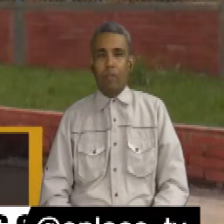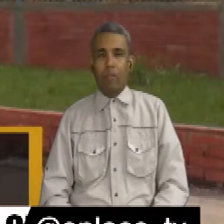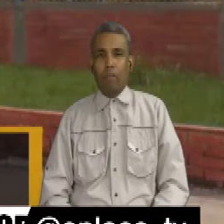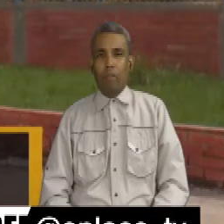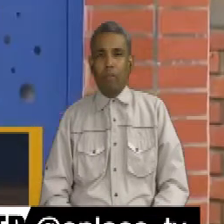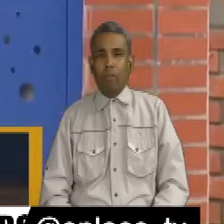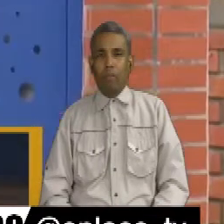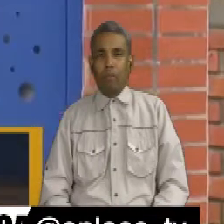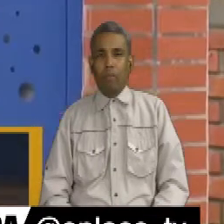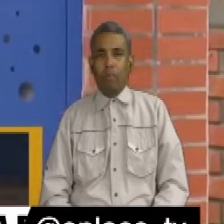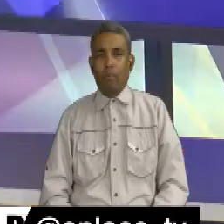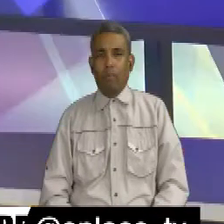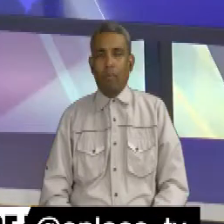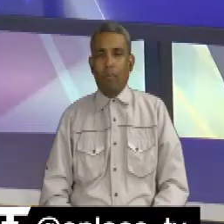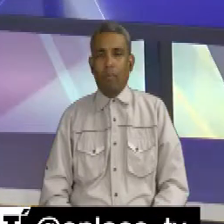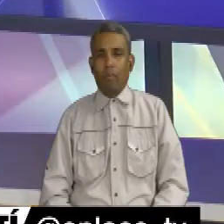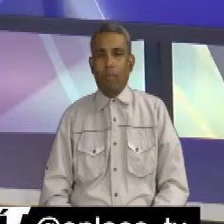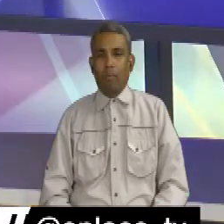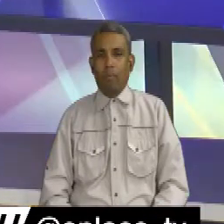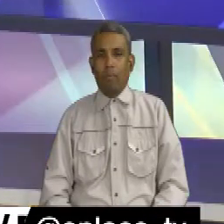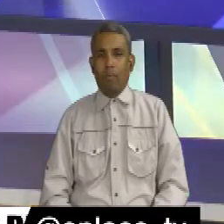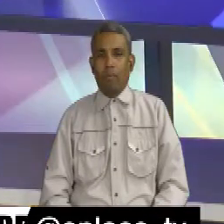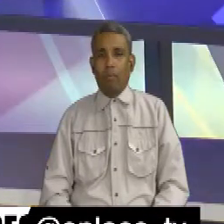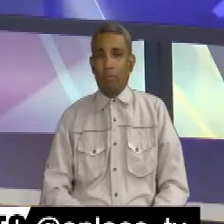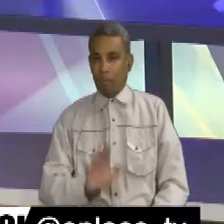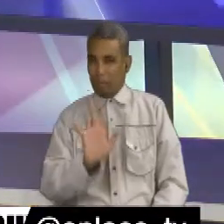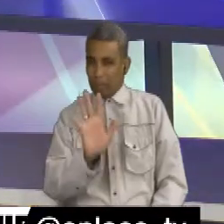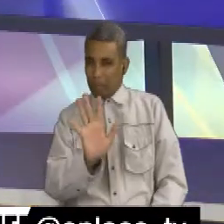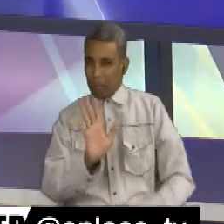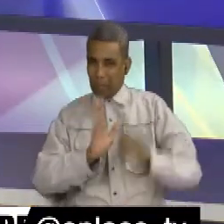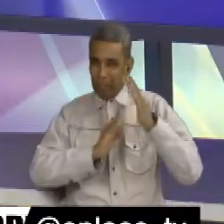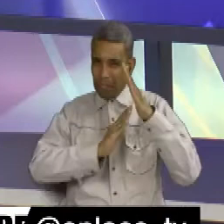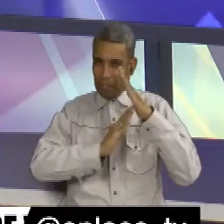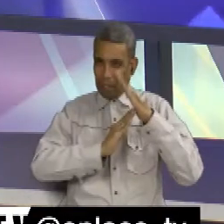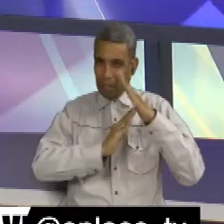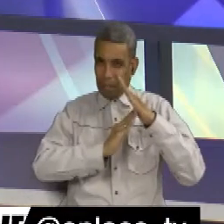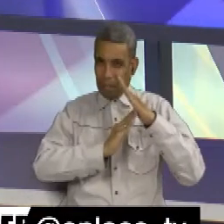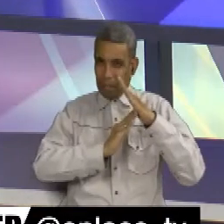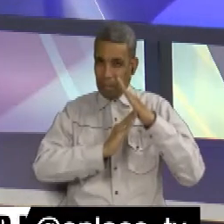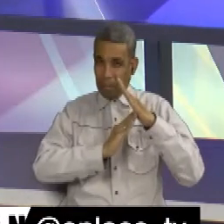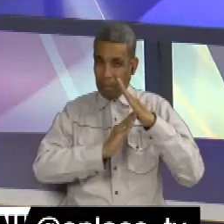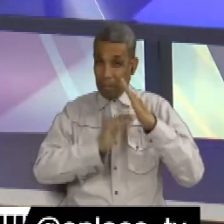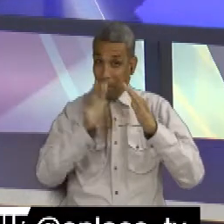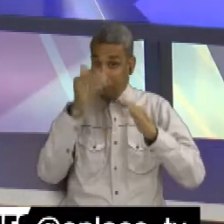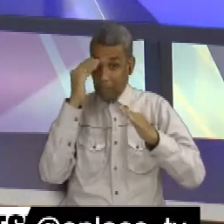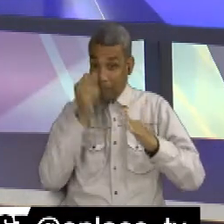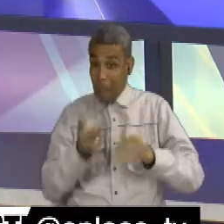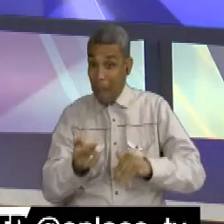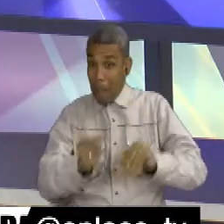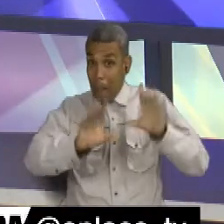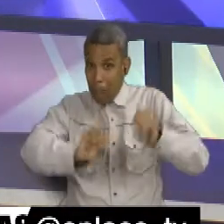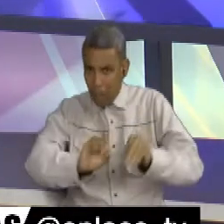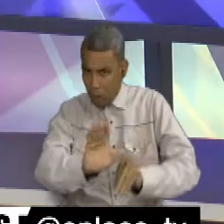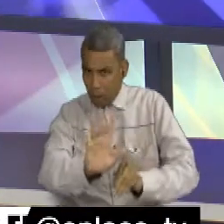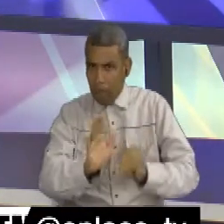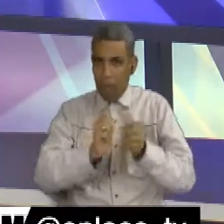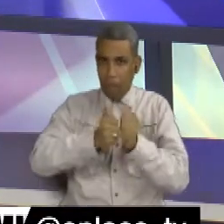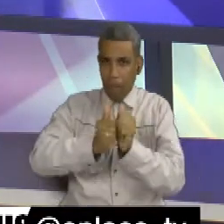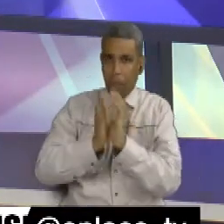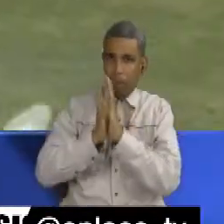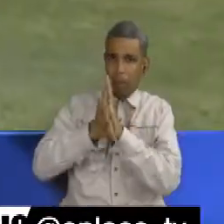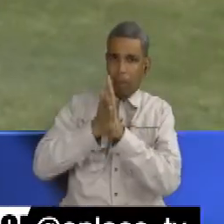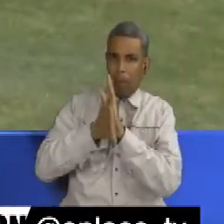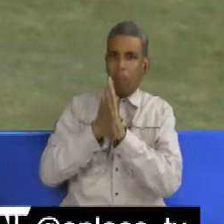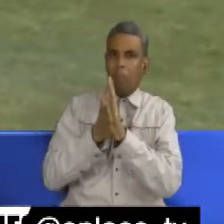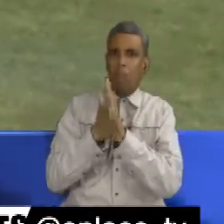Y después de esta información los invito a una pausa, pero antes les recuerdo que no deben moverse porque regresamos con información deportiva y tenemos